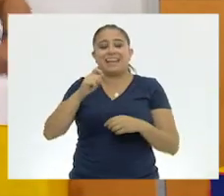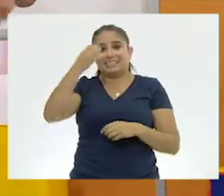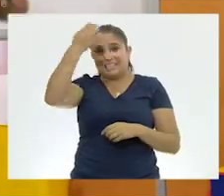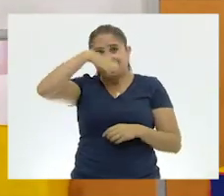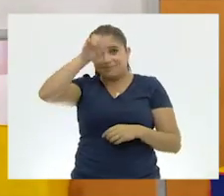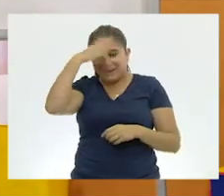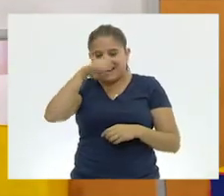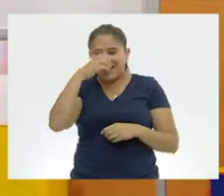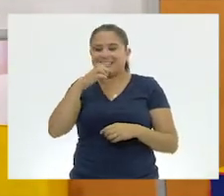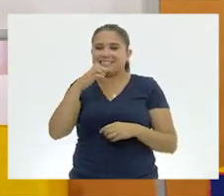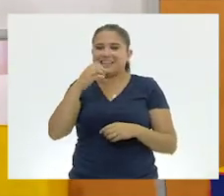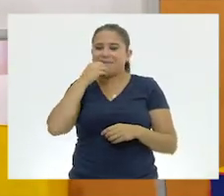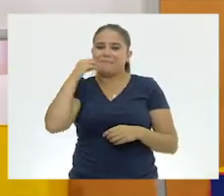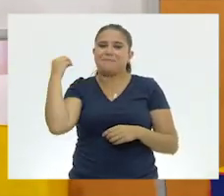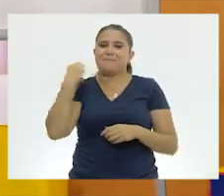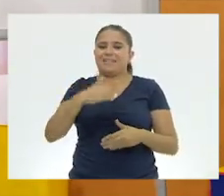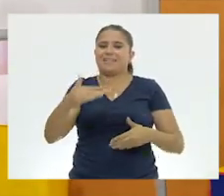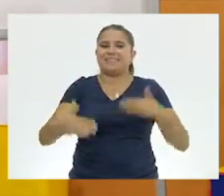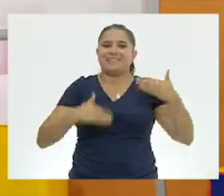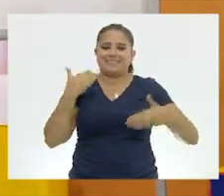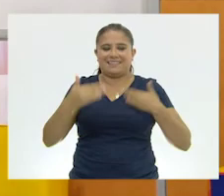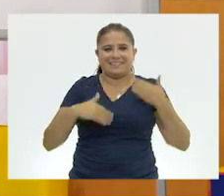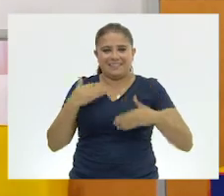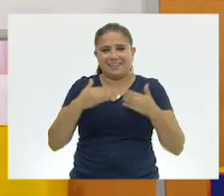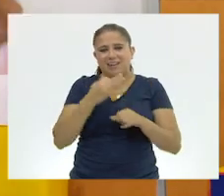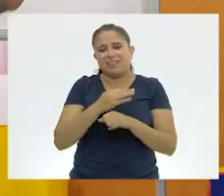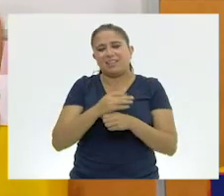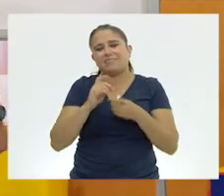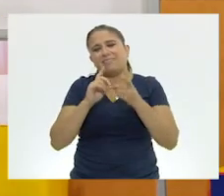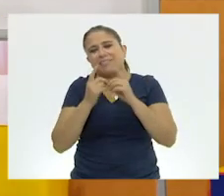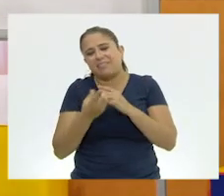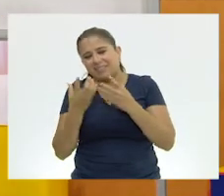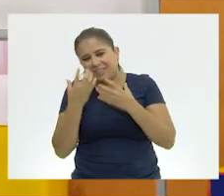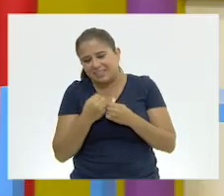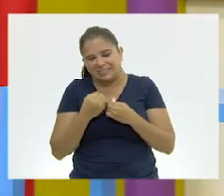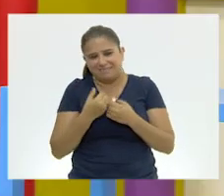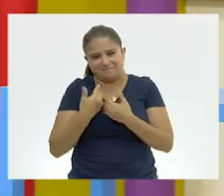experiencia que nos ayudará a salir de este estado aflictivo. ¿Cómo ves?